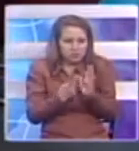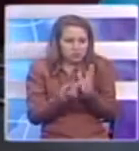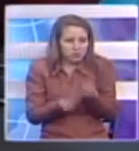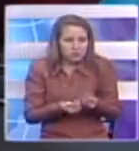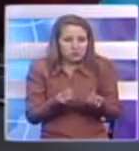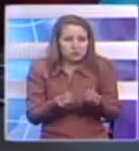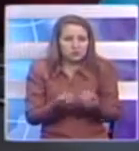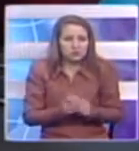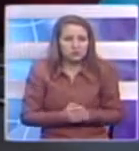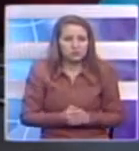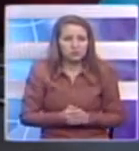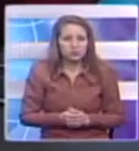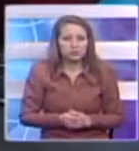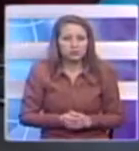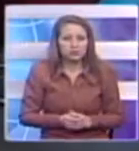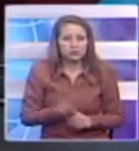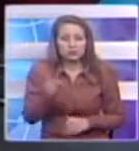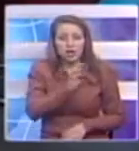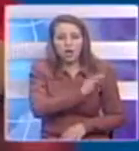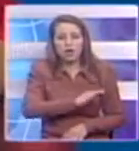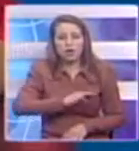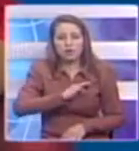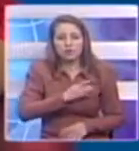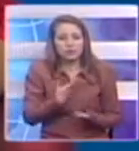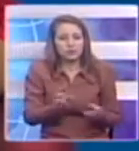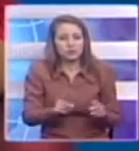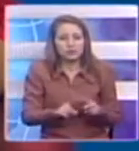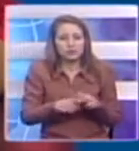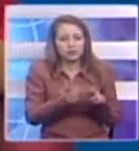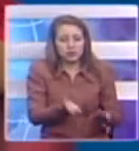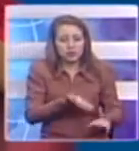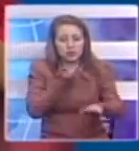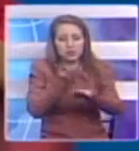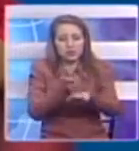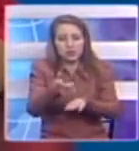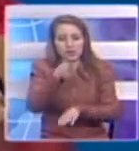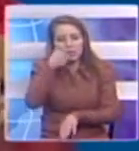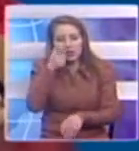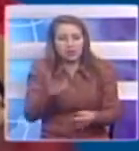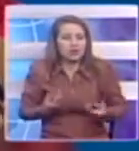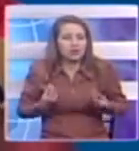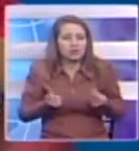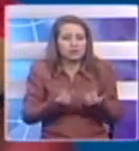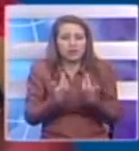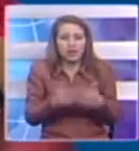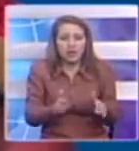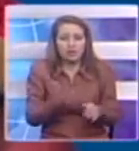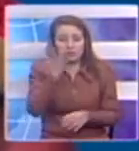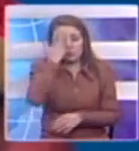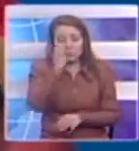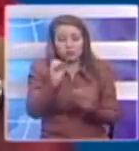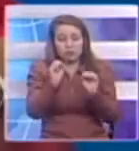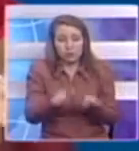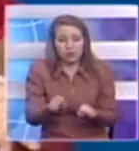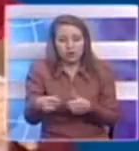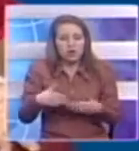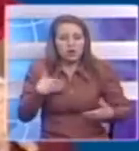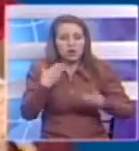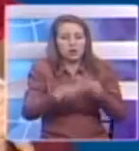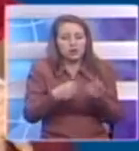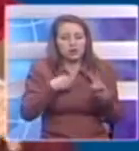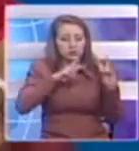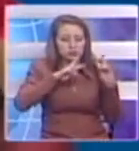Uh-huh. Y el municipio tenía que haberlo entregado eso a la fiscalía inmediatamente para que haya este proceso